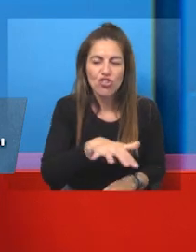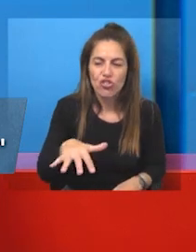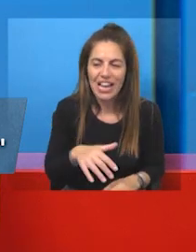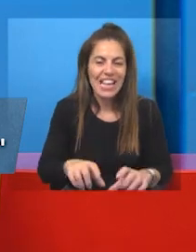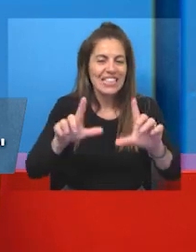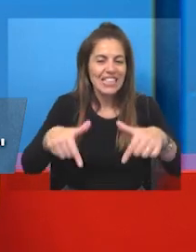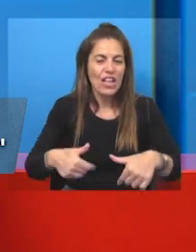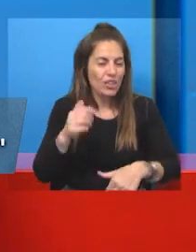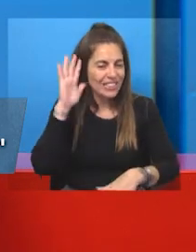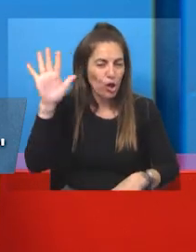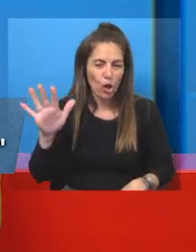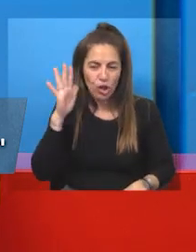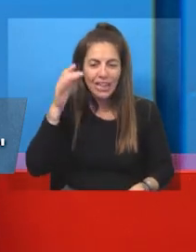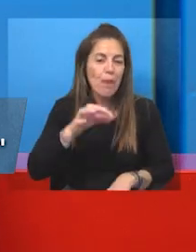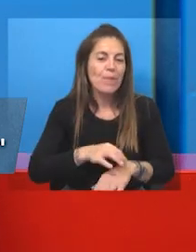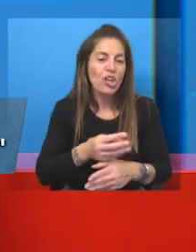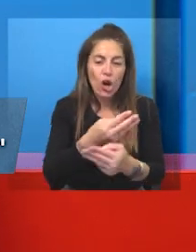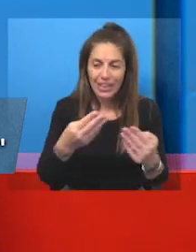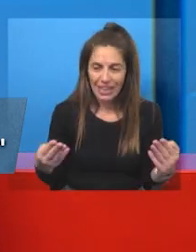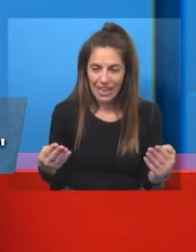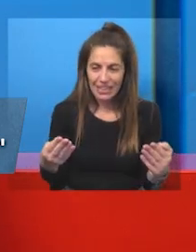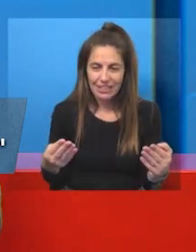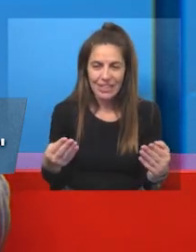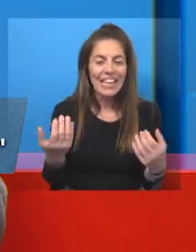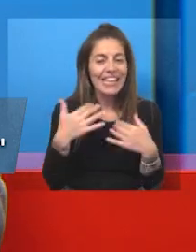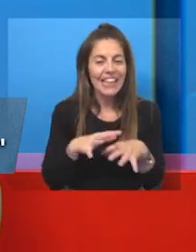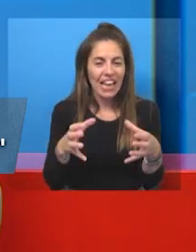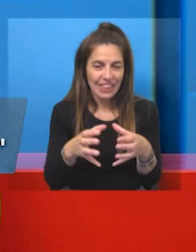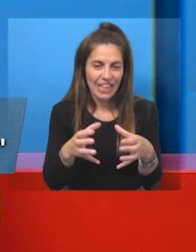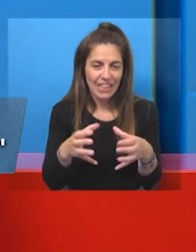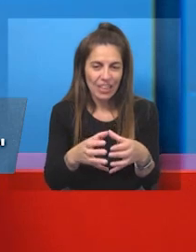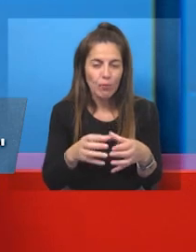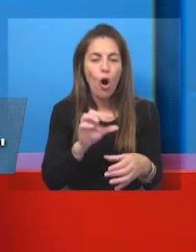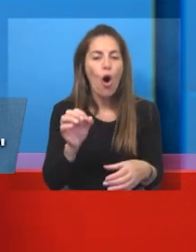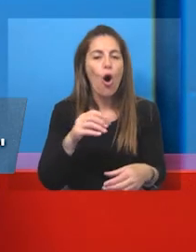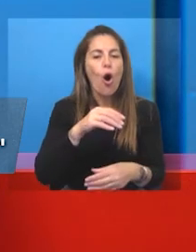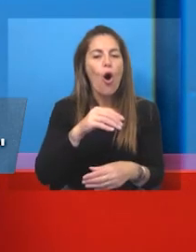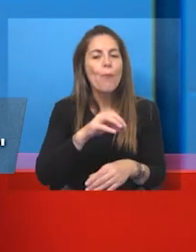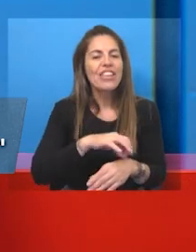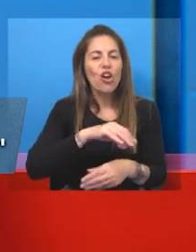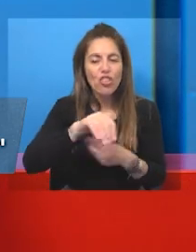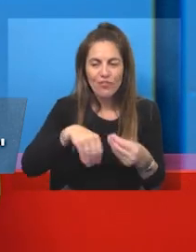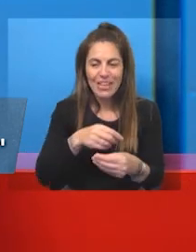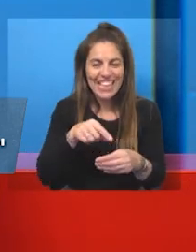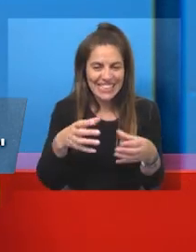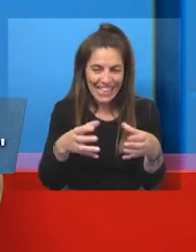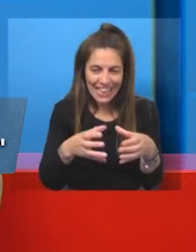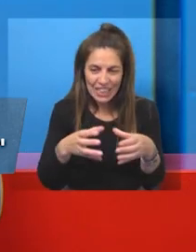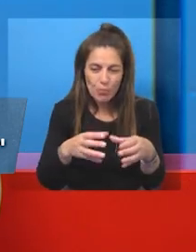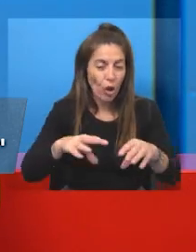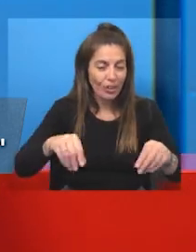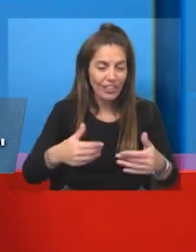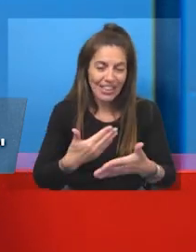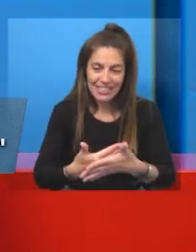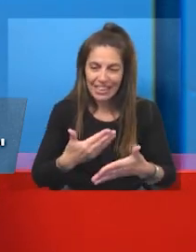licenciados en psicología y médicos generales eh con formación o médicos de familia ese equipo eh territorial de